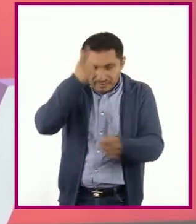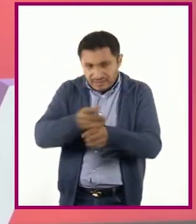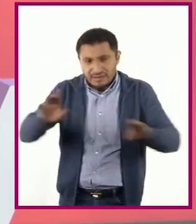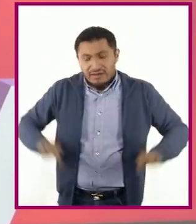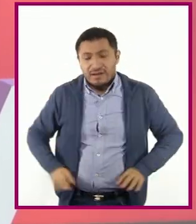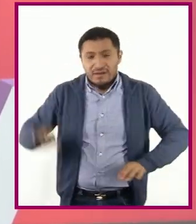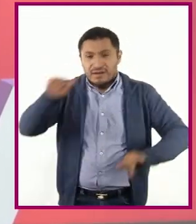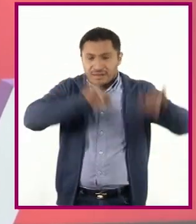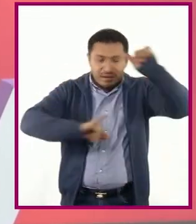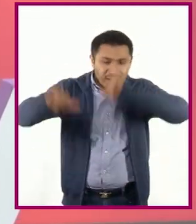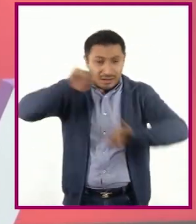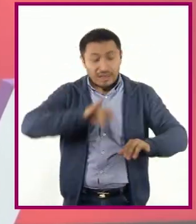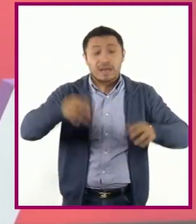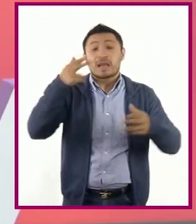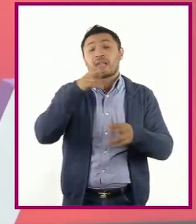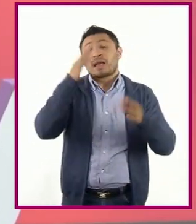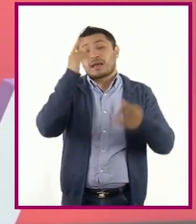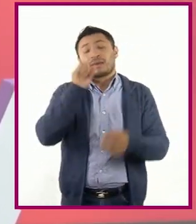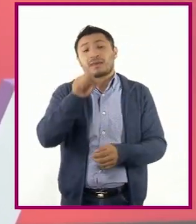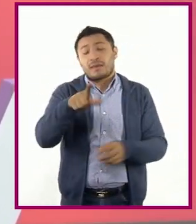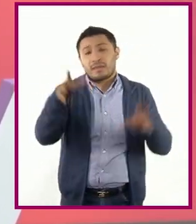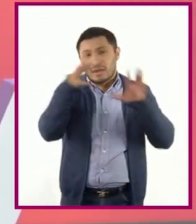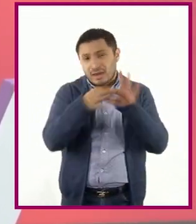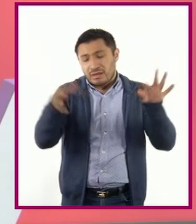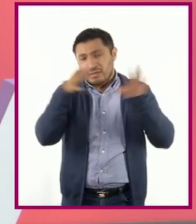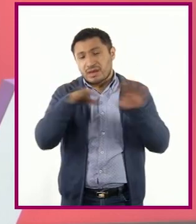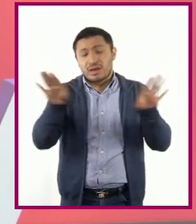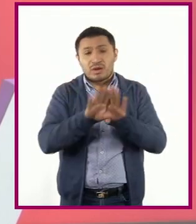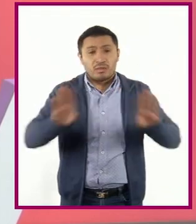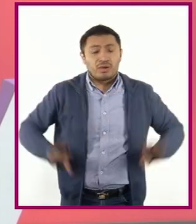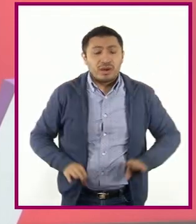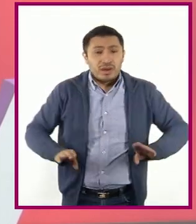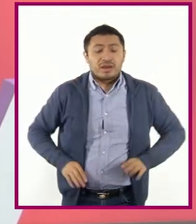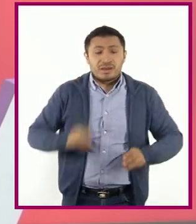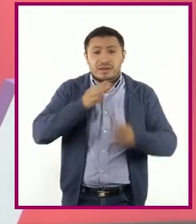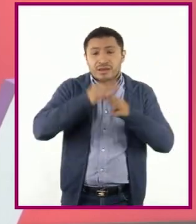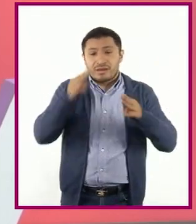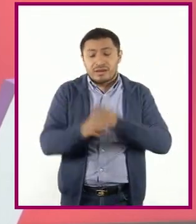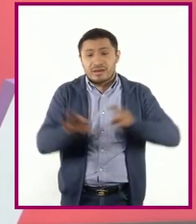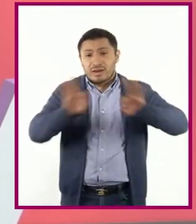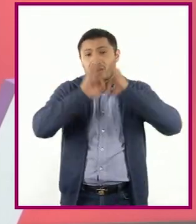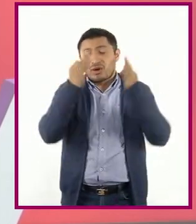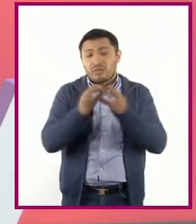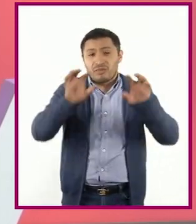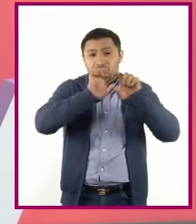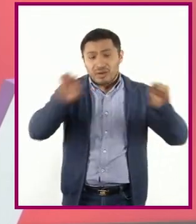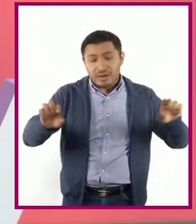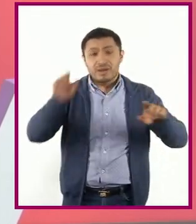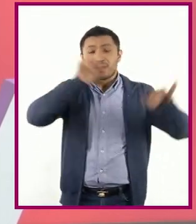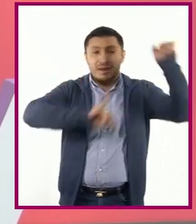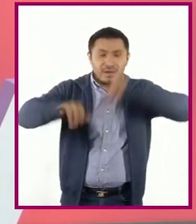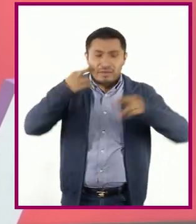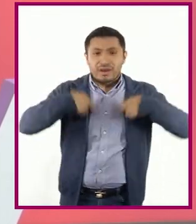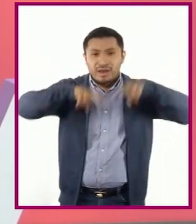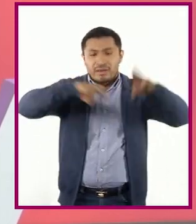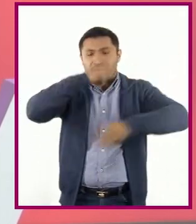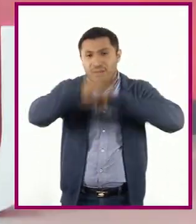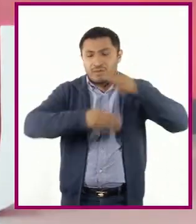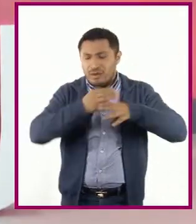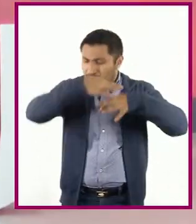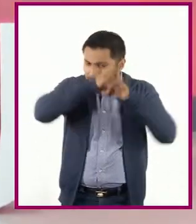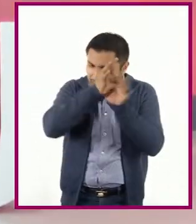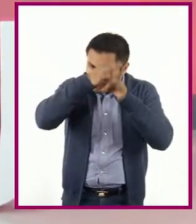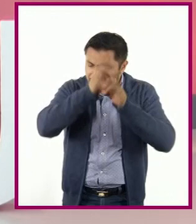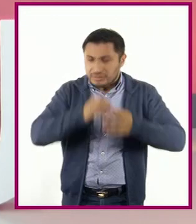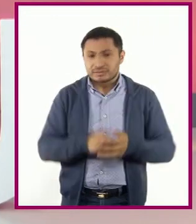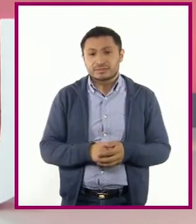P, phosphorus, Fb, stibium, S, sulfurium, Sc, scandia. Los átomos